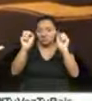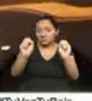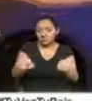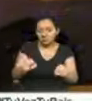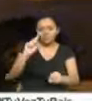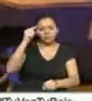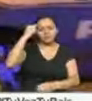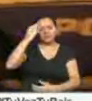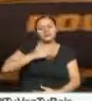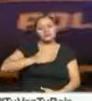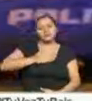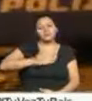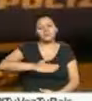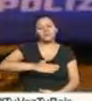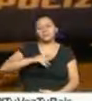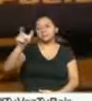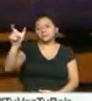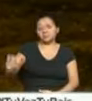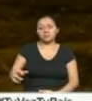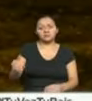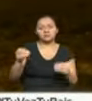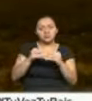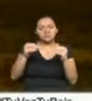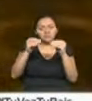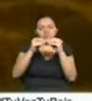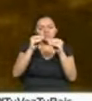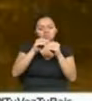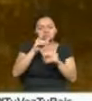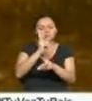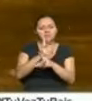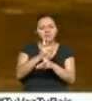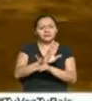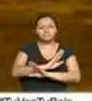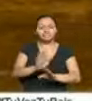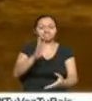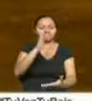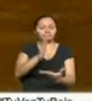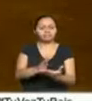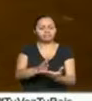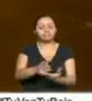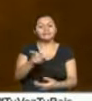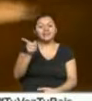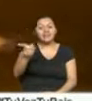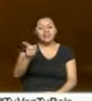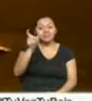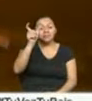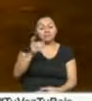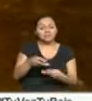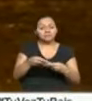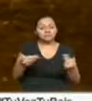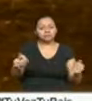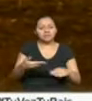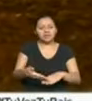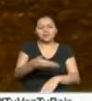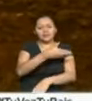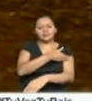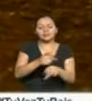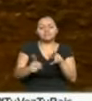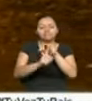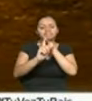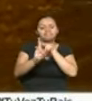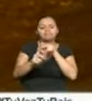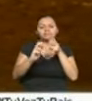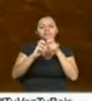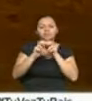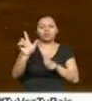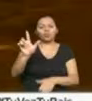aliviado de que esta persona ya no represente ningún peligro. Amri había desaparecido desde que escapó del ataque del